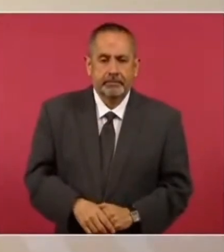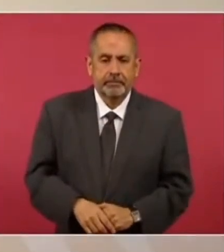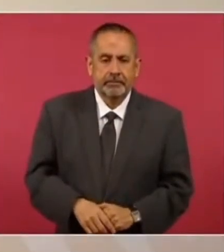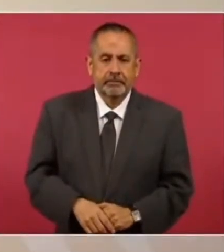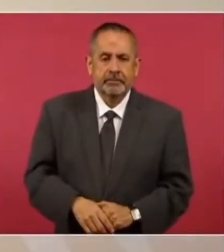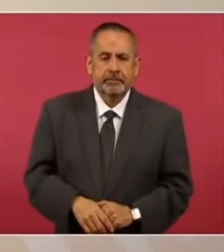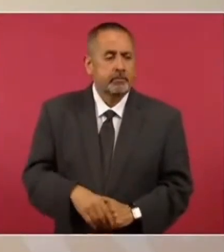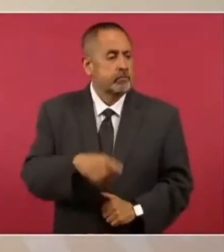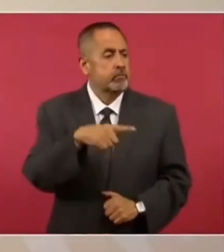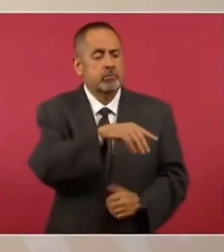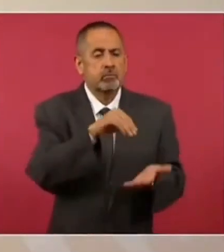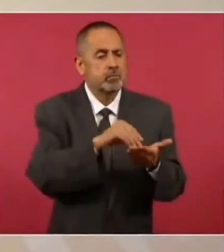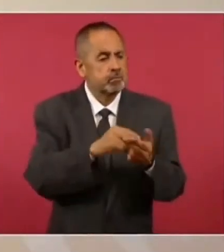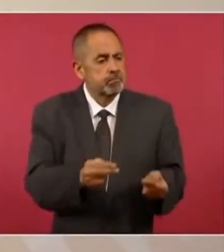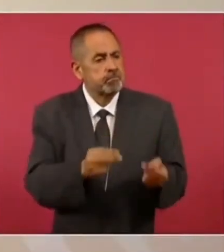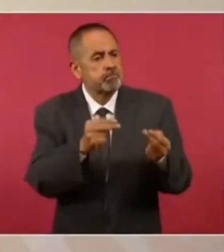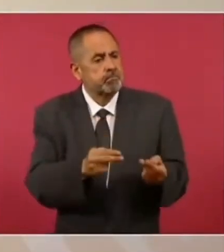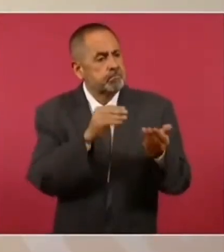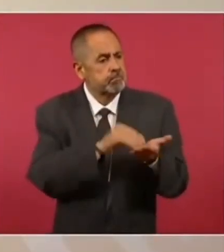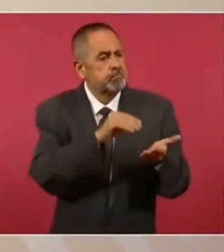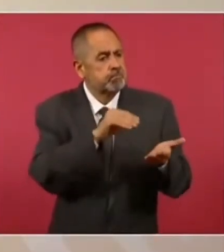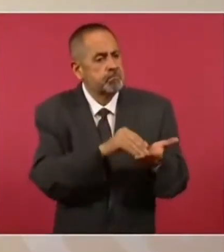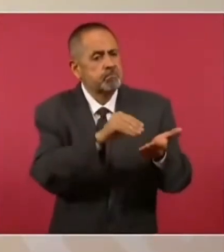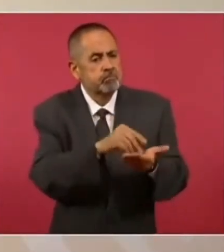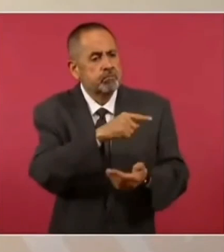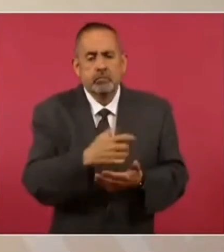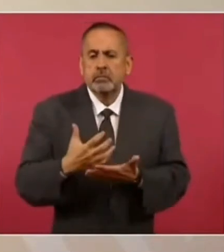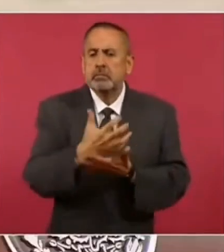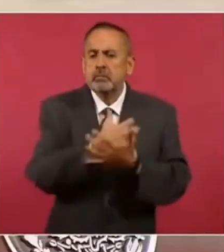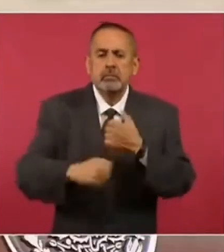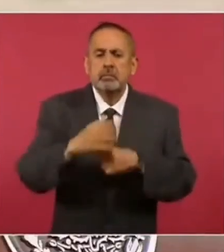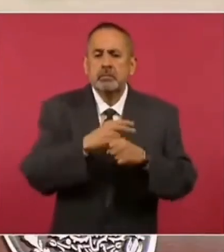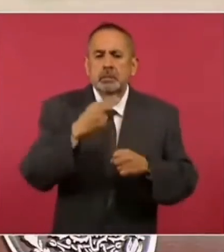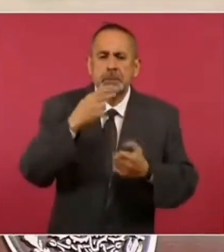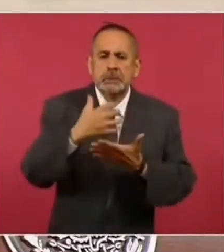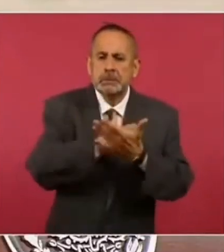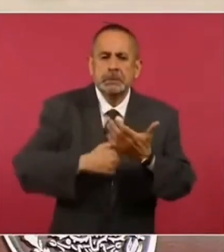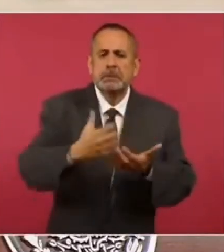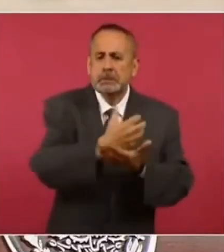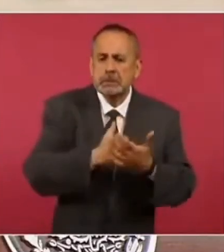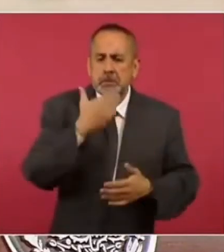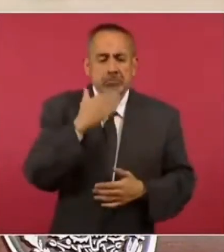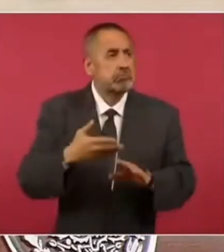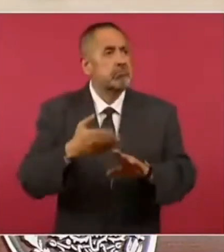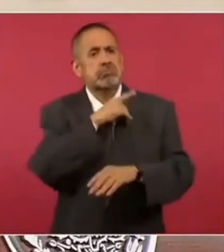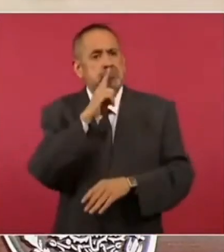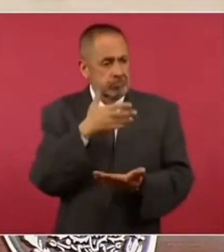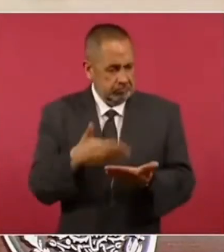Han seguido haciendo negocios y han obtenido utilidades, y en algunos casos como nunca.